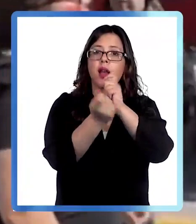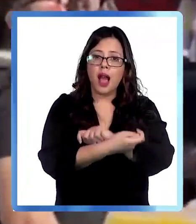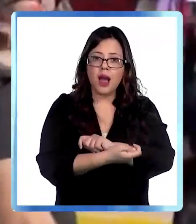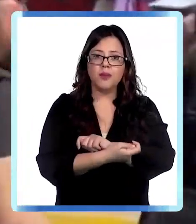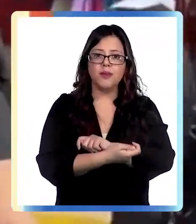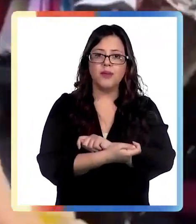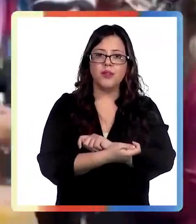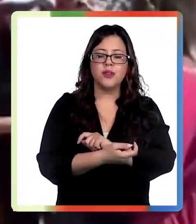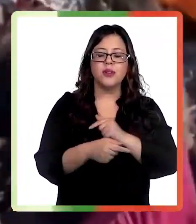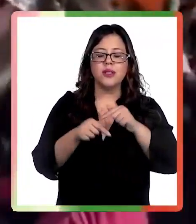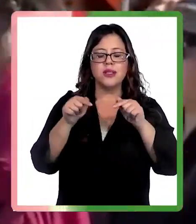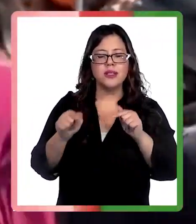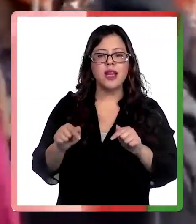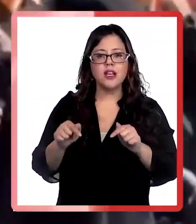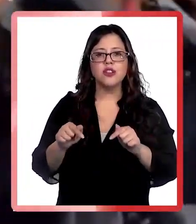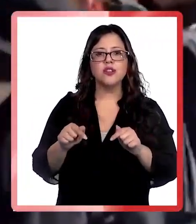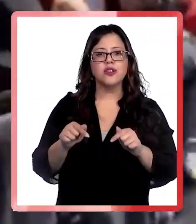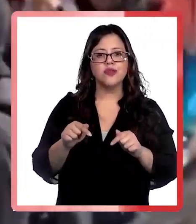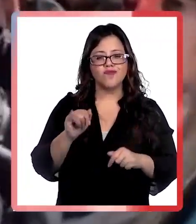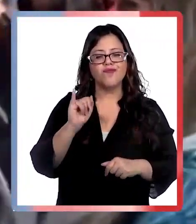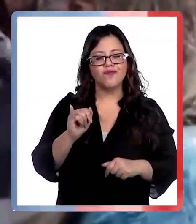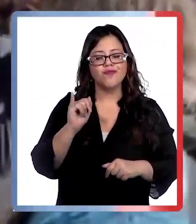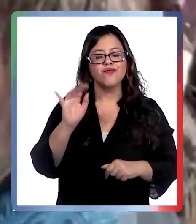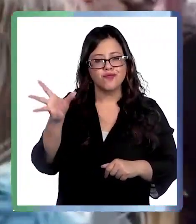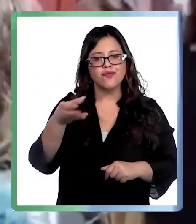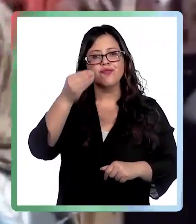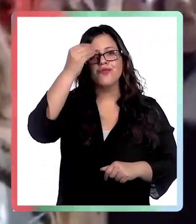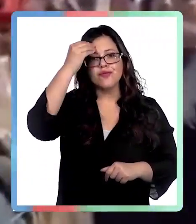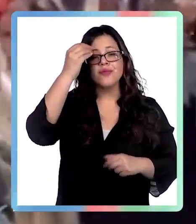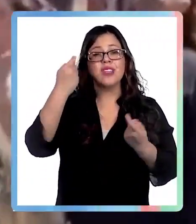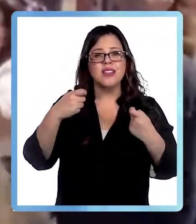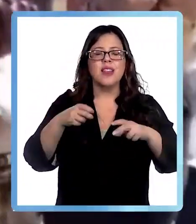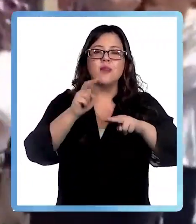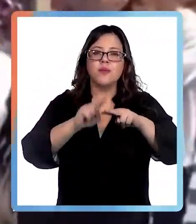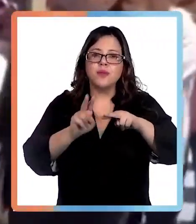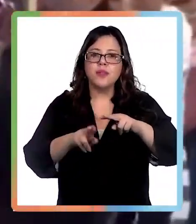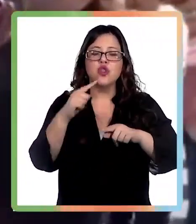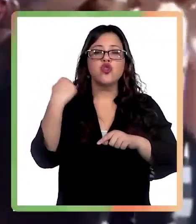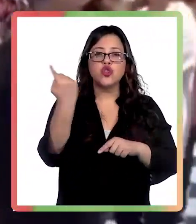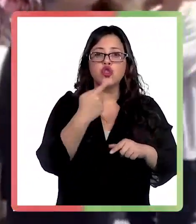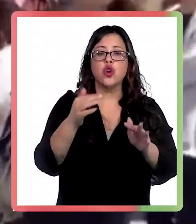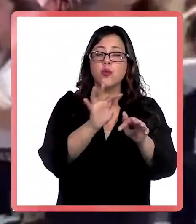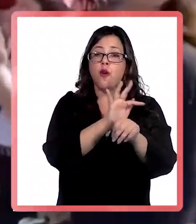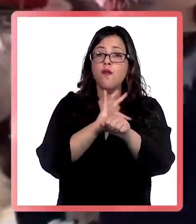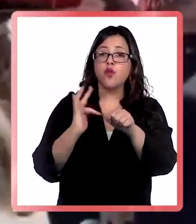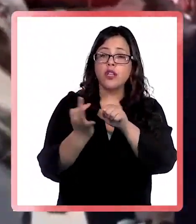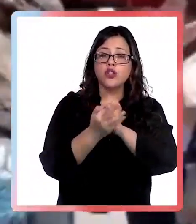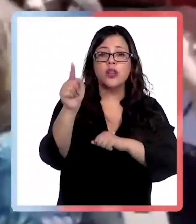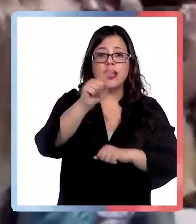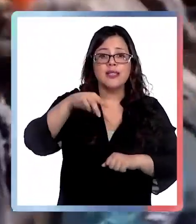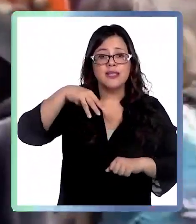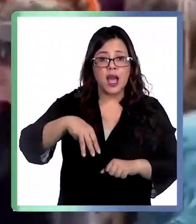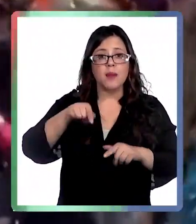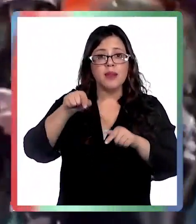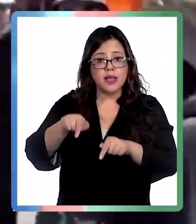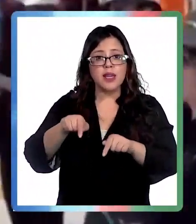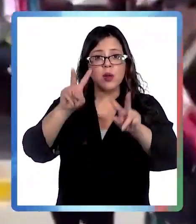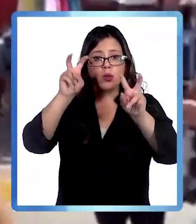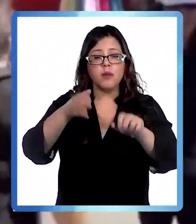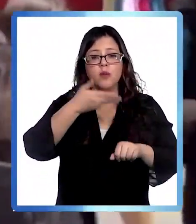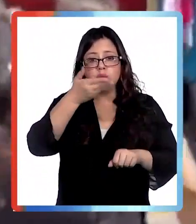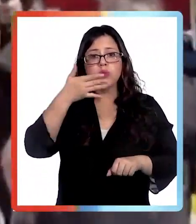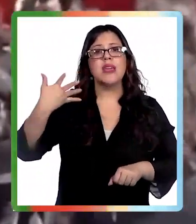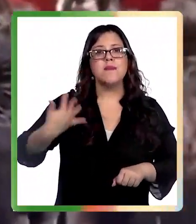transición e instalación. Y eso hay que reconocerlo y aplicar sus mejoras. Luego, nosotros como Fundación SM, y aquí yo creo que